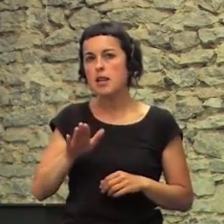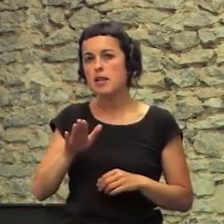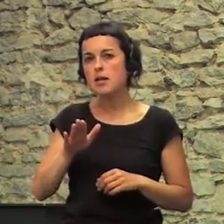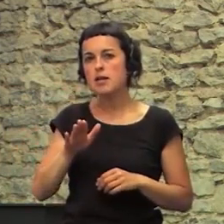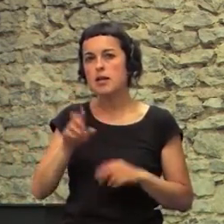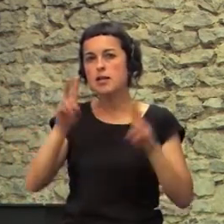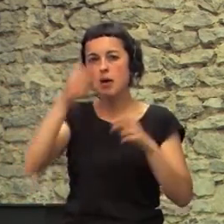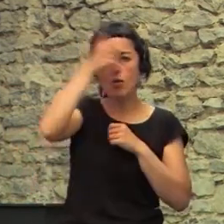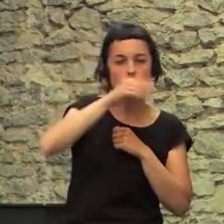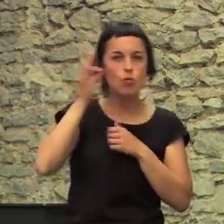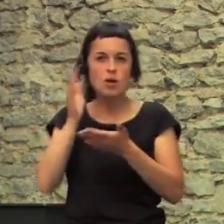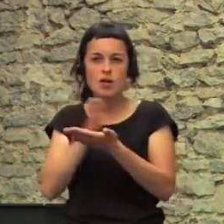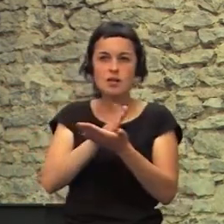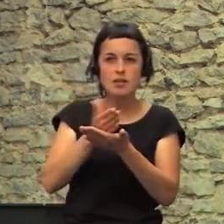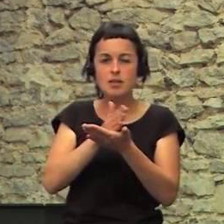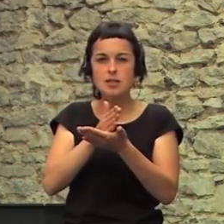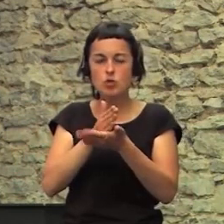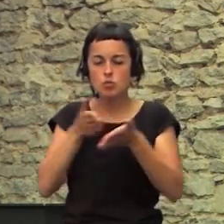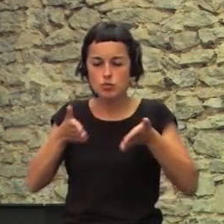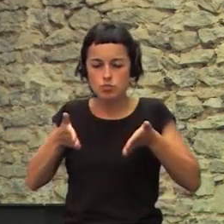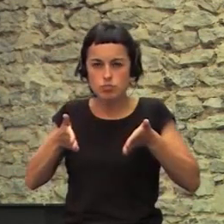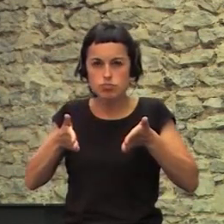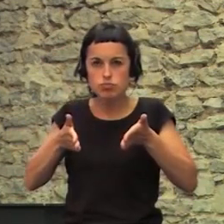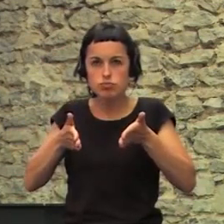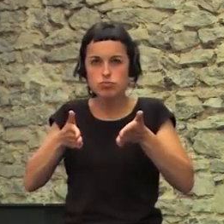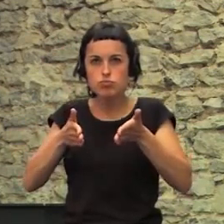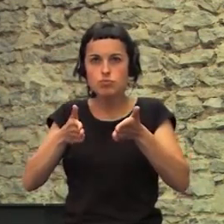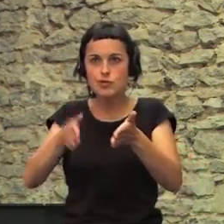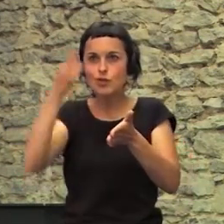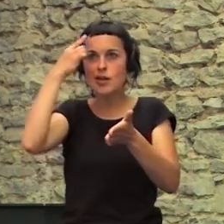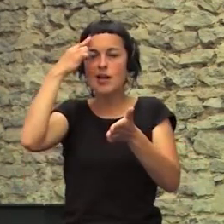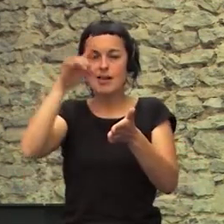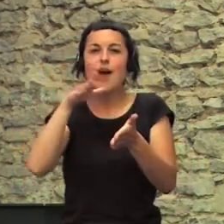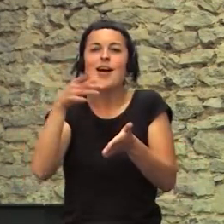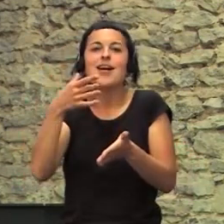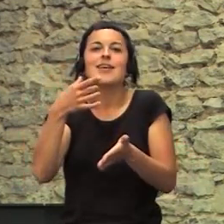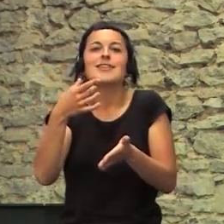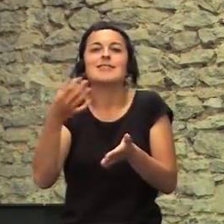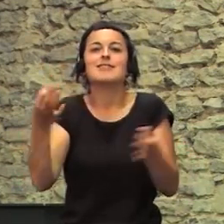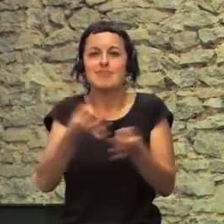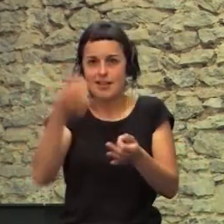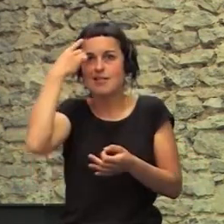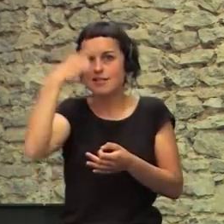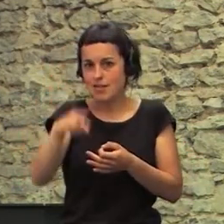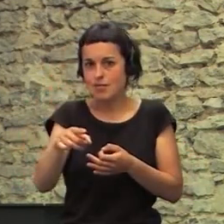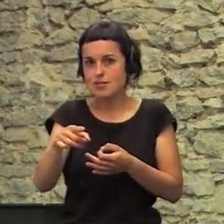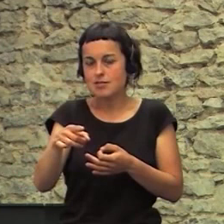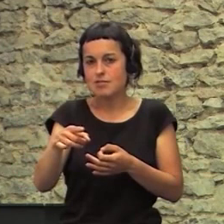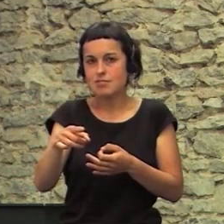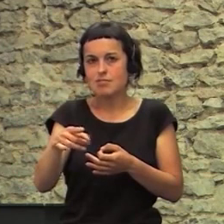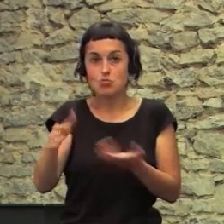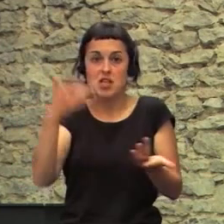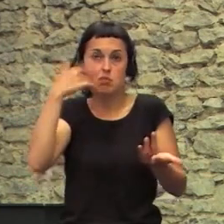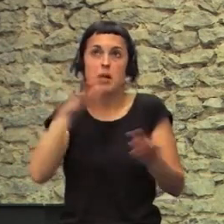la intersexualidad, que es un camino recto, ¿no?, y que ya cuando sabes lo que es, pues ya pues sabes todo lo que hay que